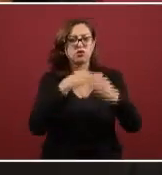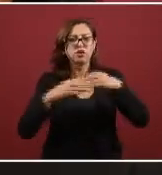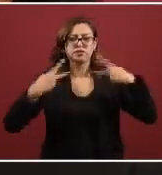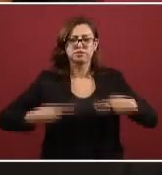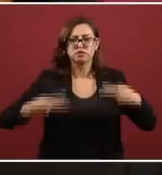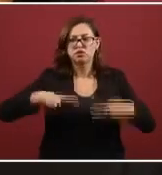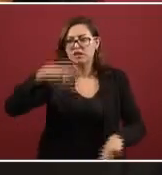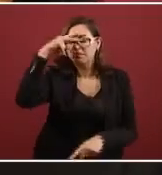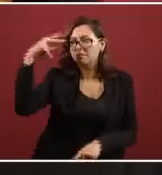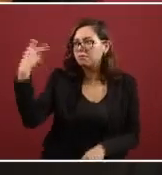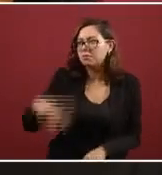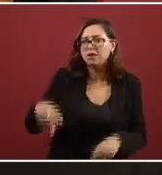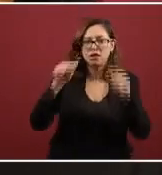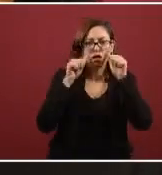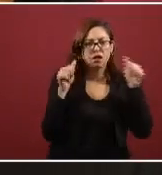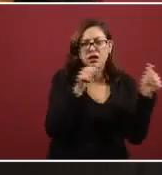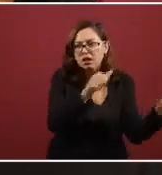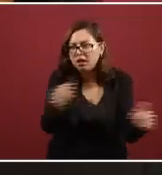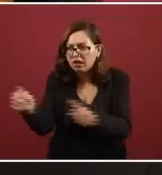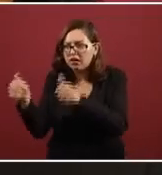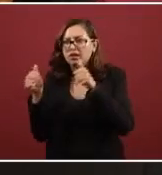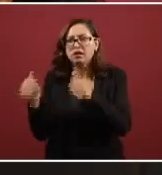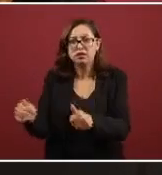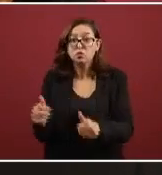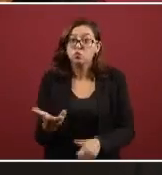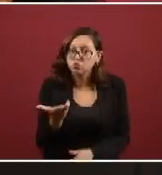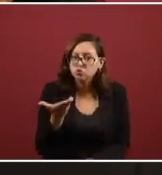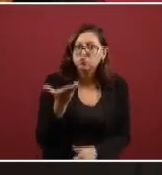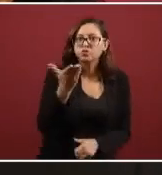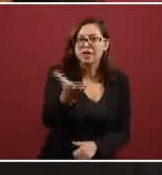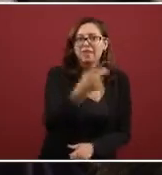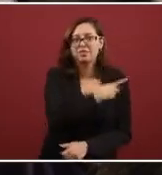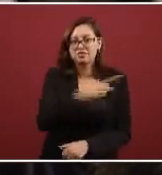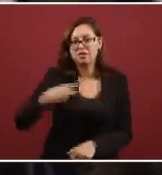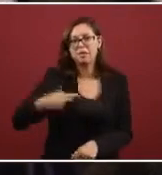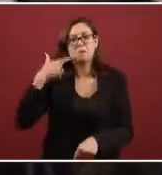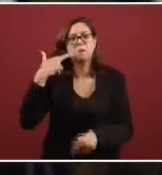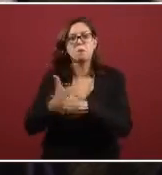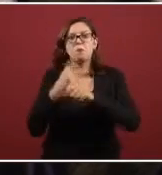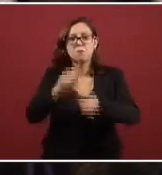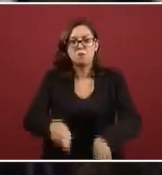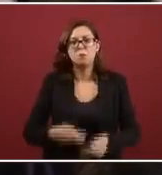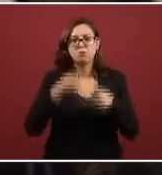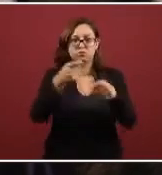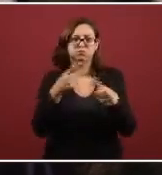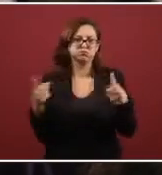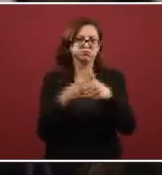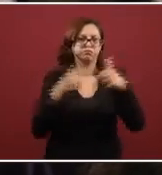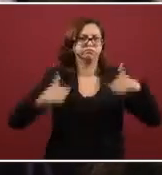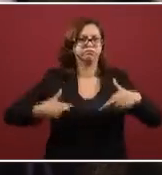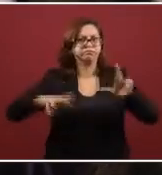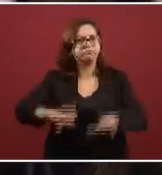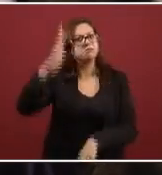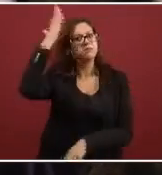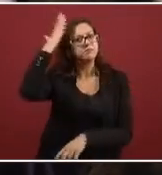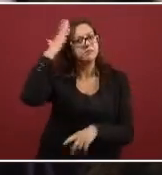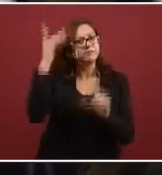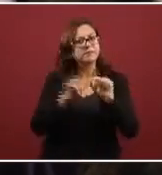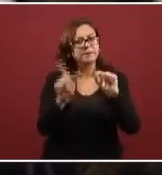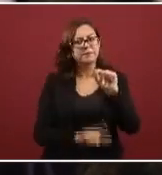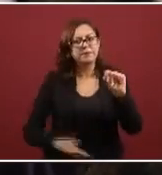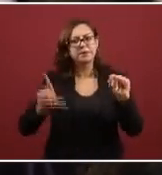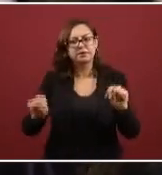mexicanos, debe de ocuparle a usted por ser el primer mandatario de este país.